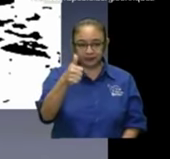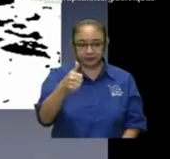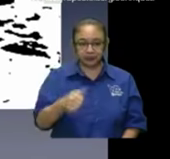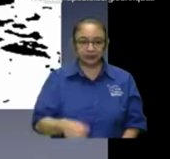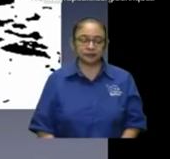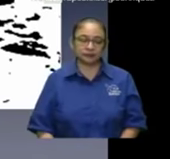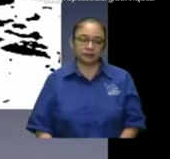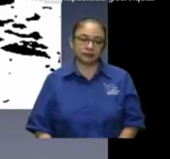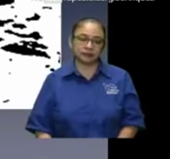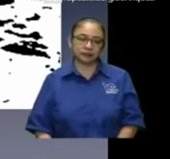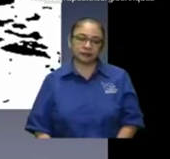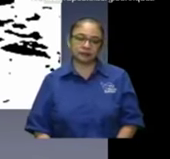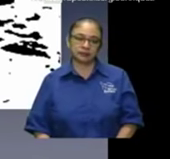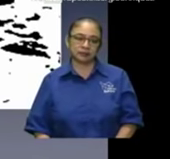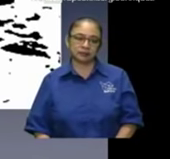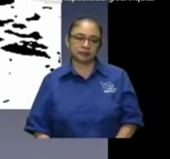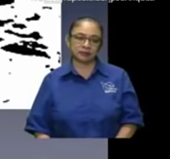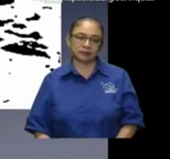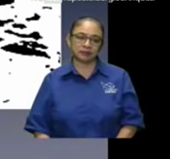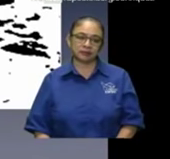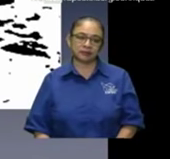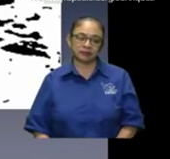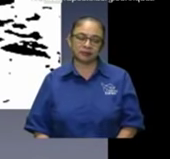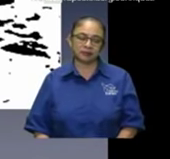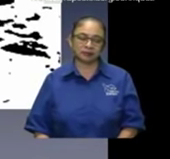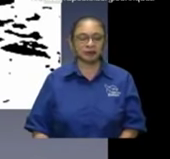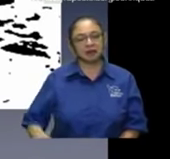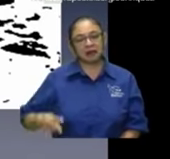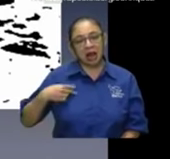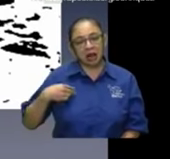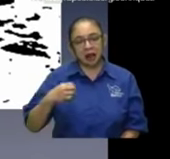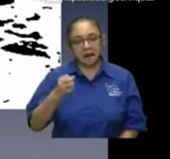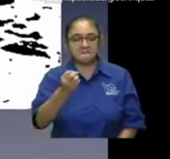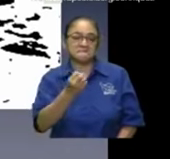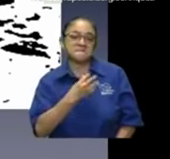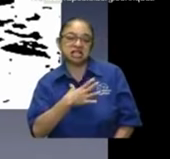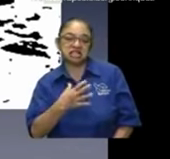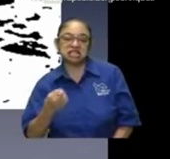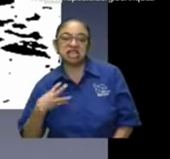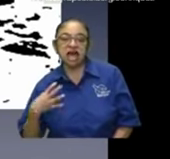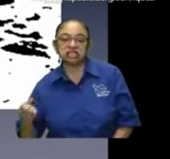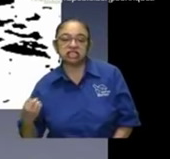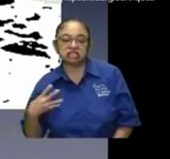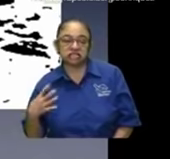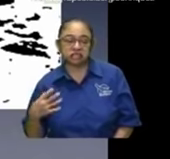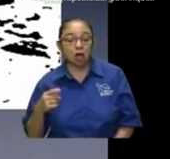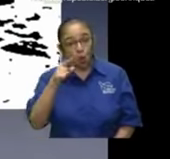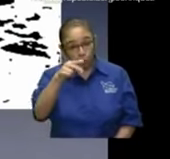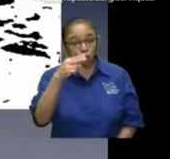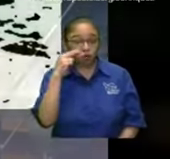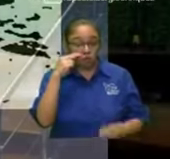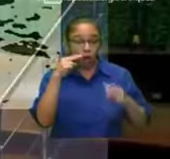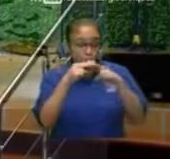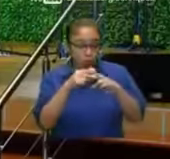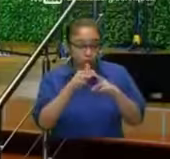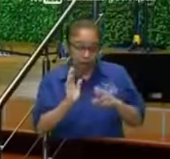ahí. Ahí solo hay manchas. Pero usted conoce los perros